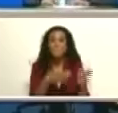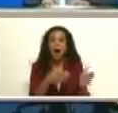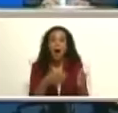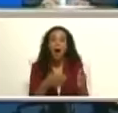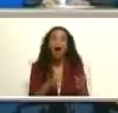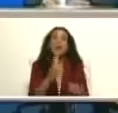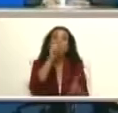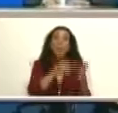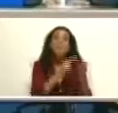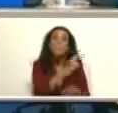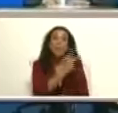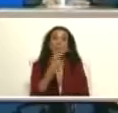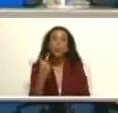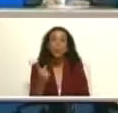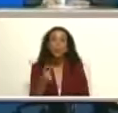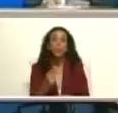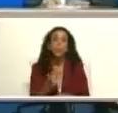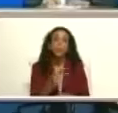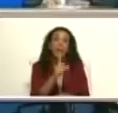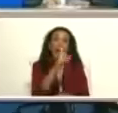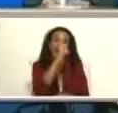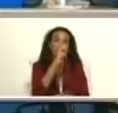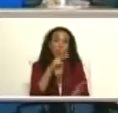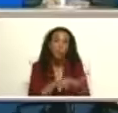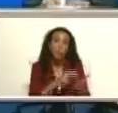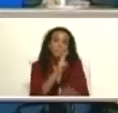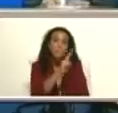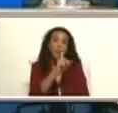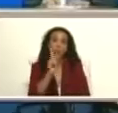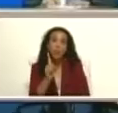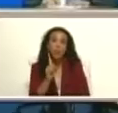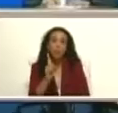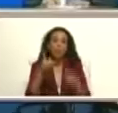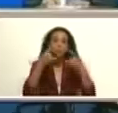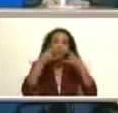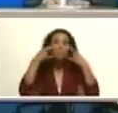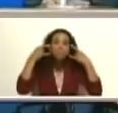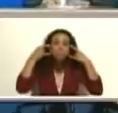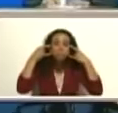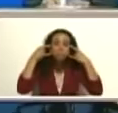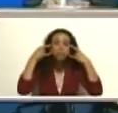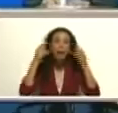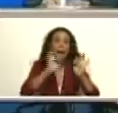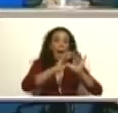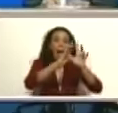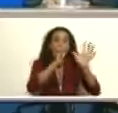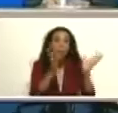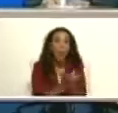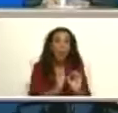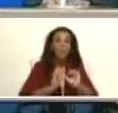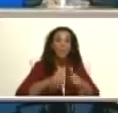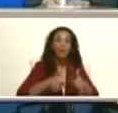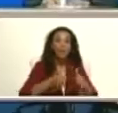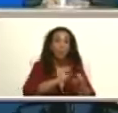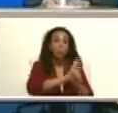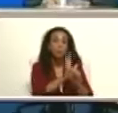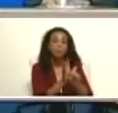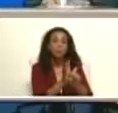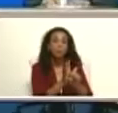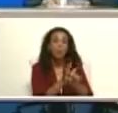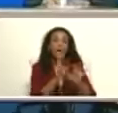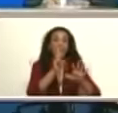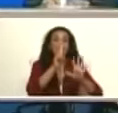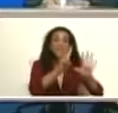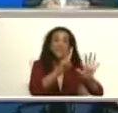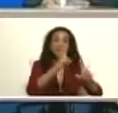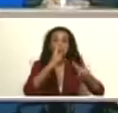2021. Estábamos en pleno tapaboca, pues. En plena, teníamos el sistema